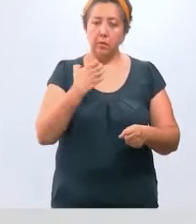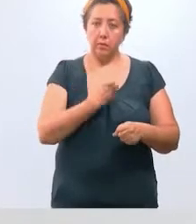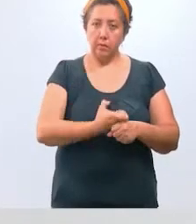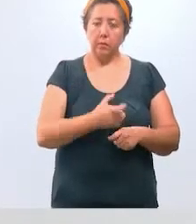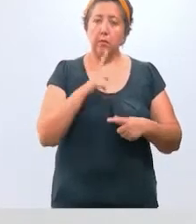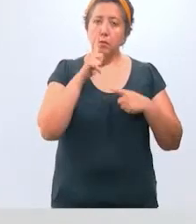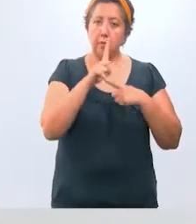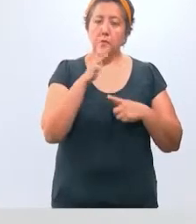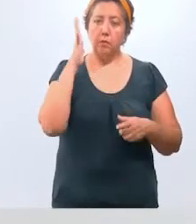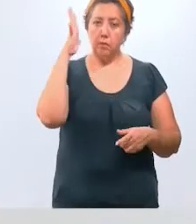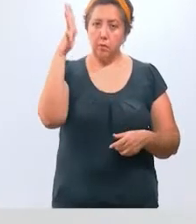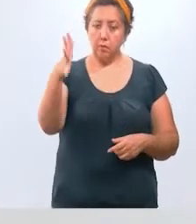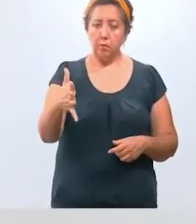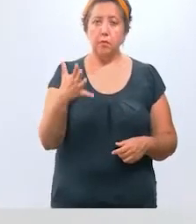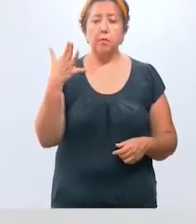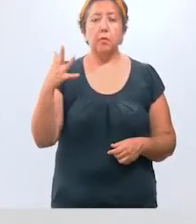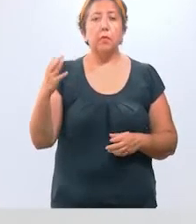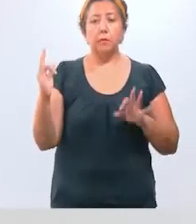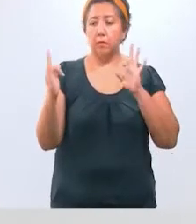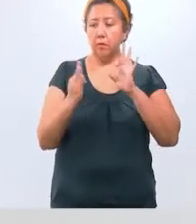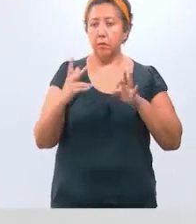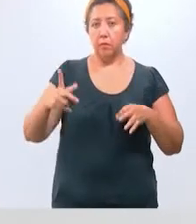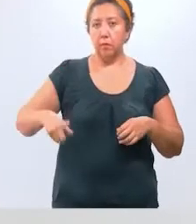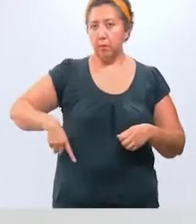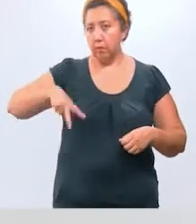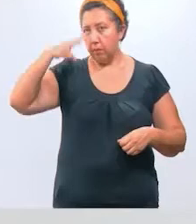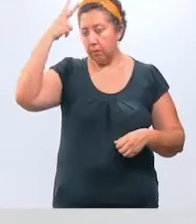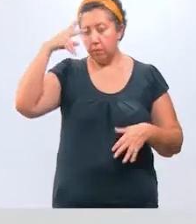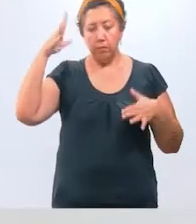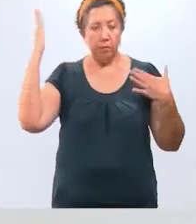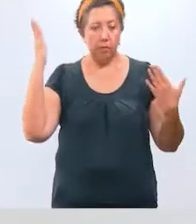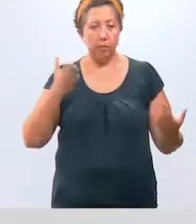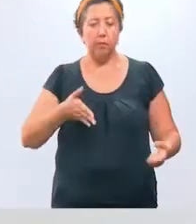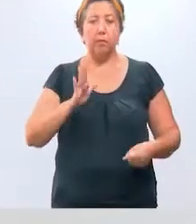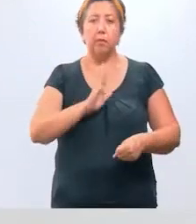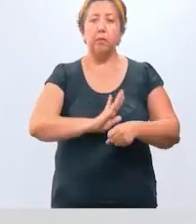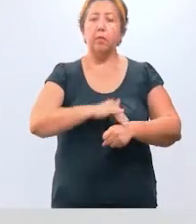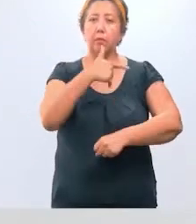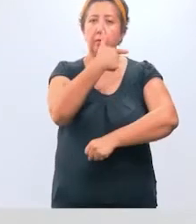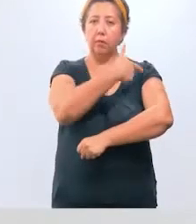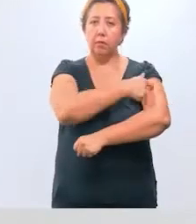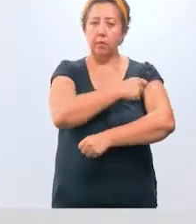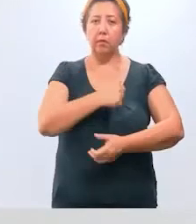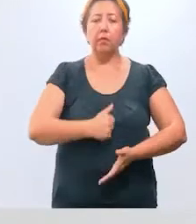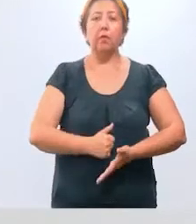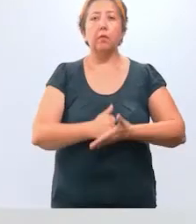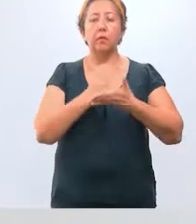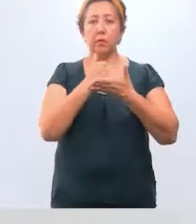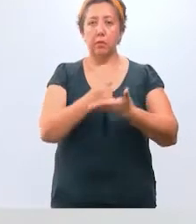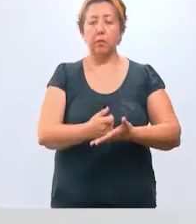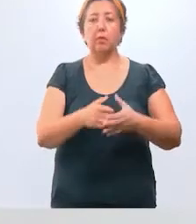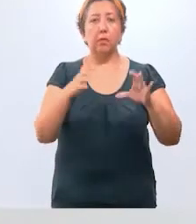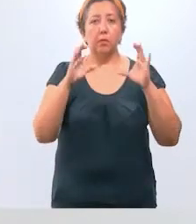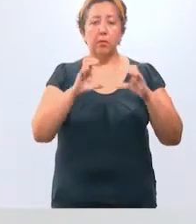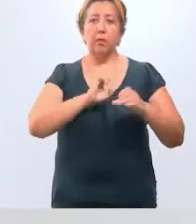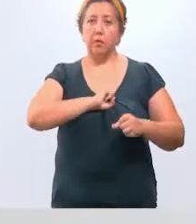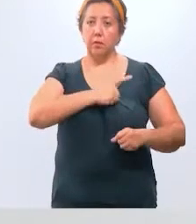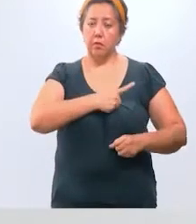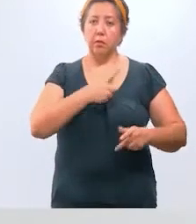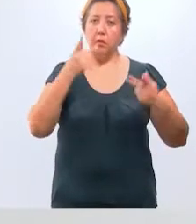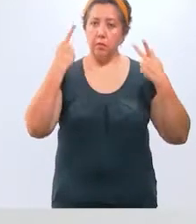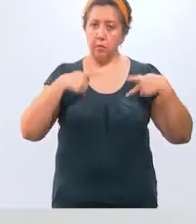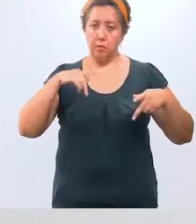estado continuará con las gestiones ante el gobierno federal para la llegada de más vacunas que contribuyan a proteger la salud